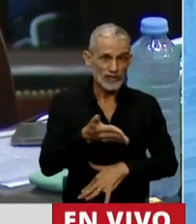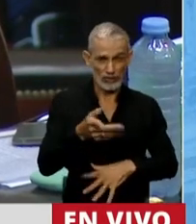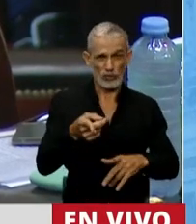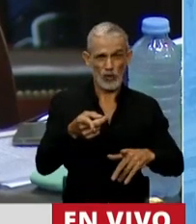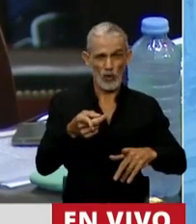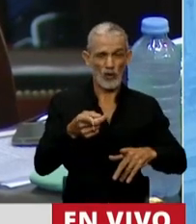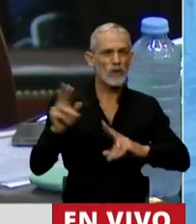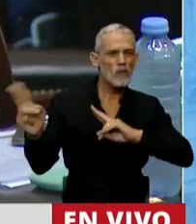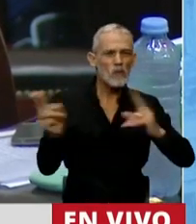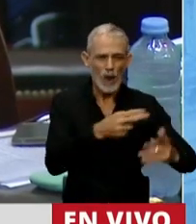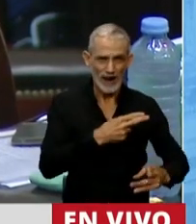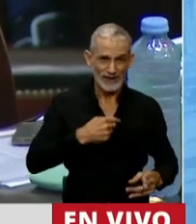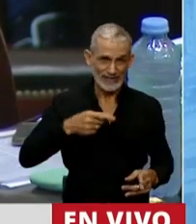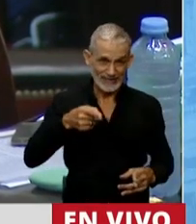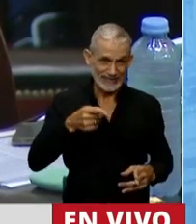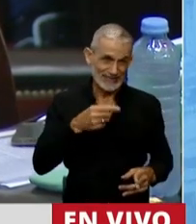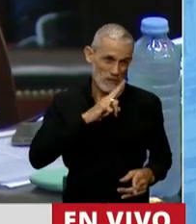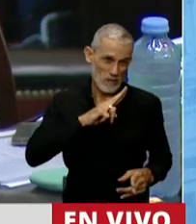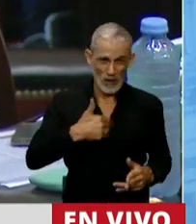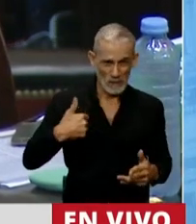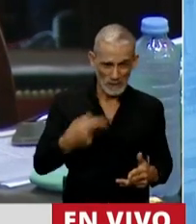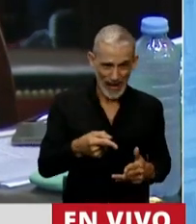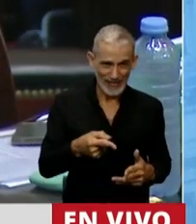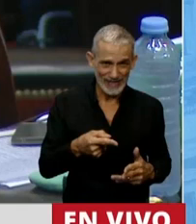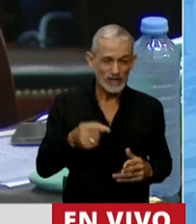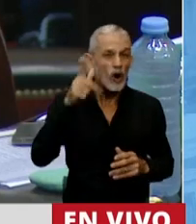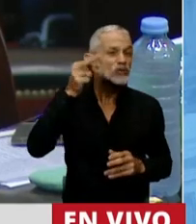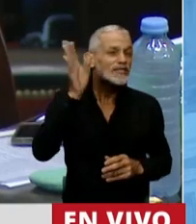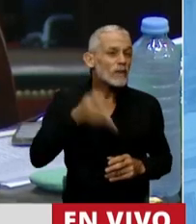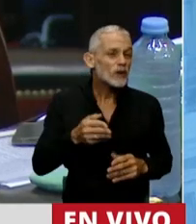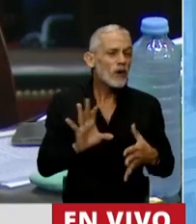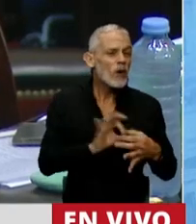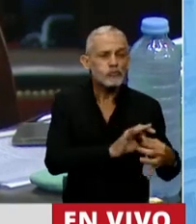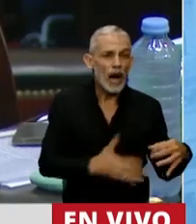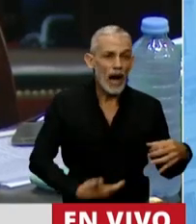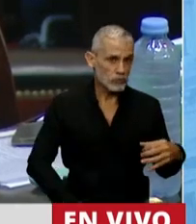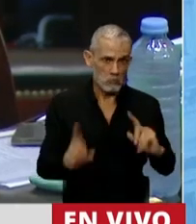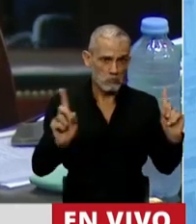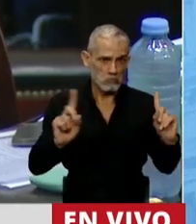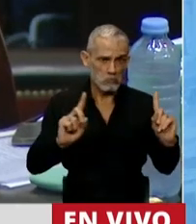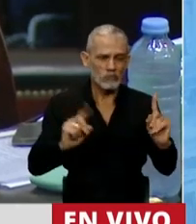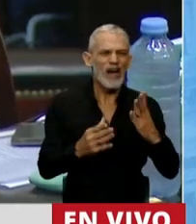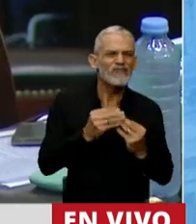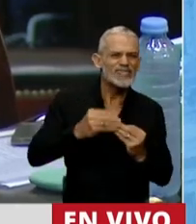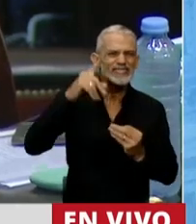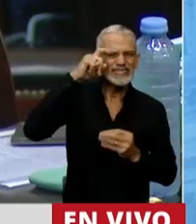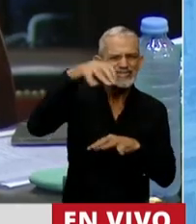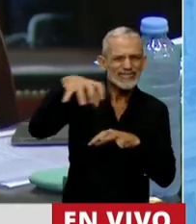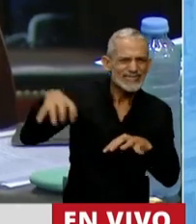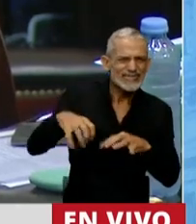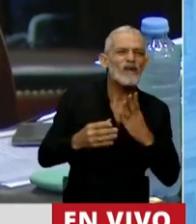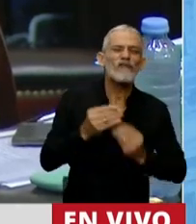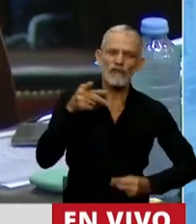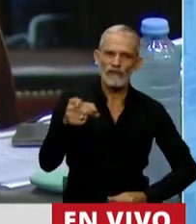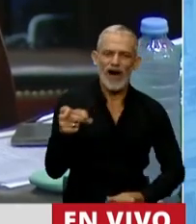las defunciones maternales no están relacionadas con el aborto, sino por fallas del sistema